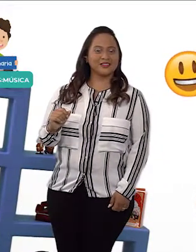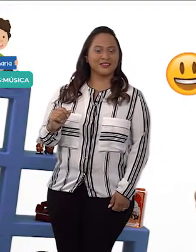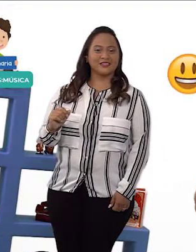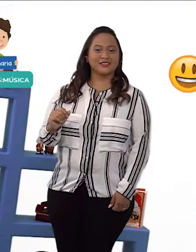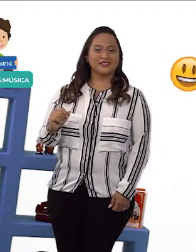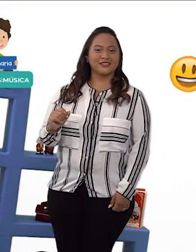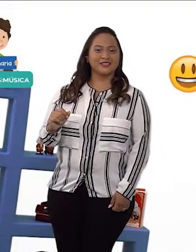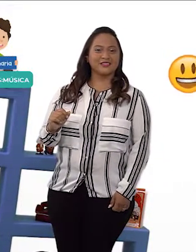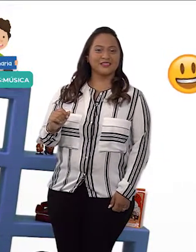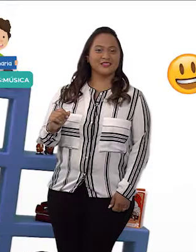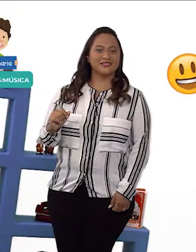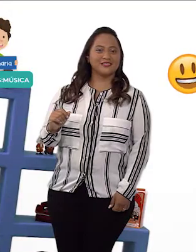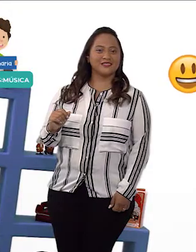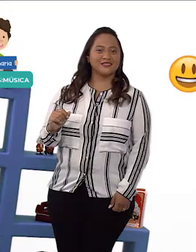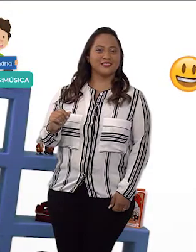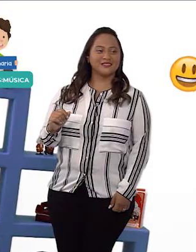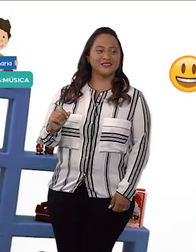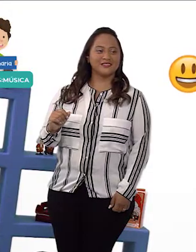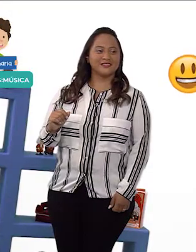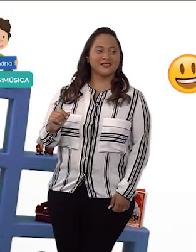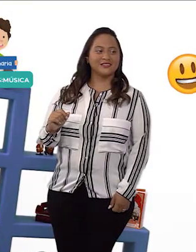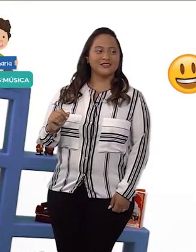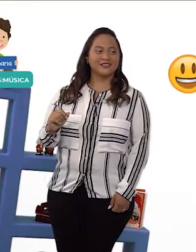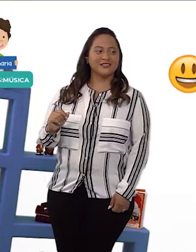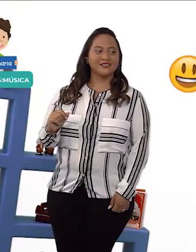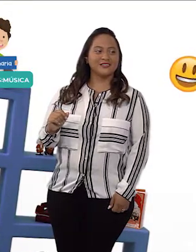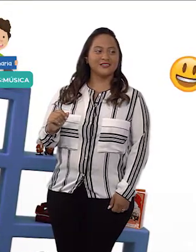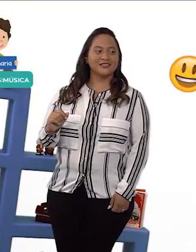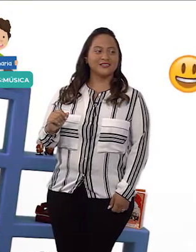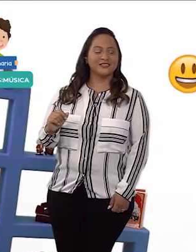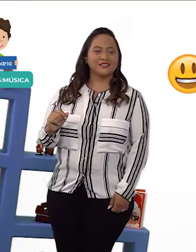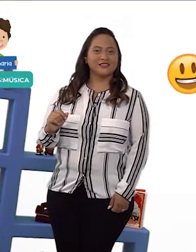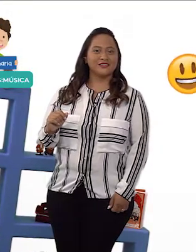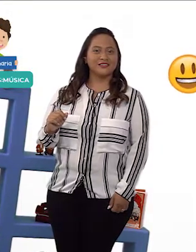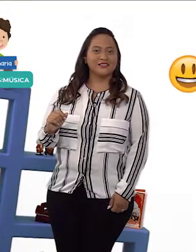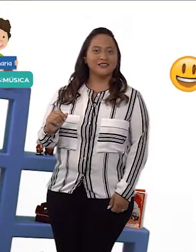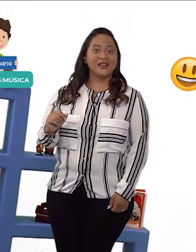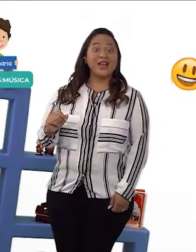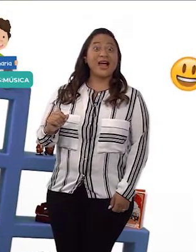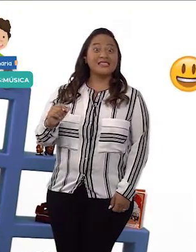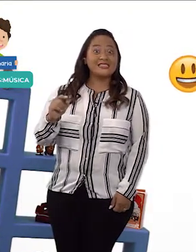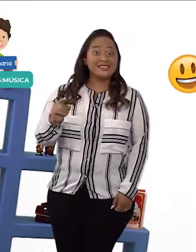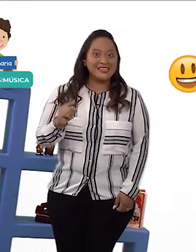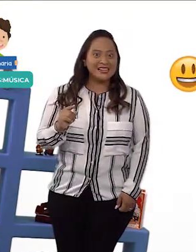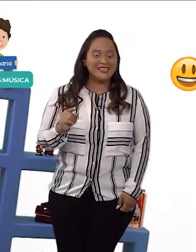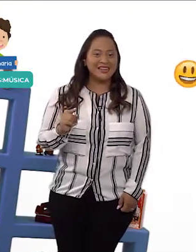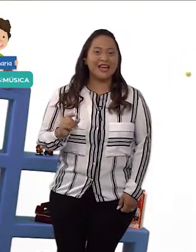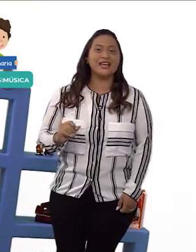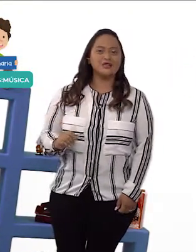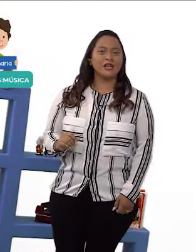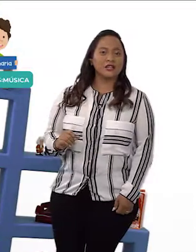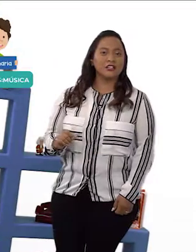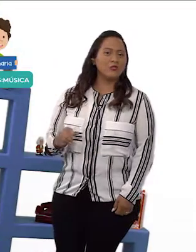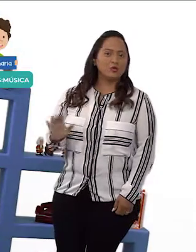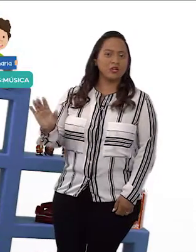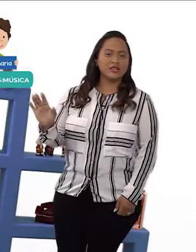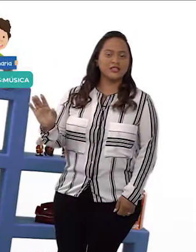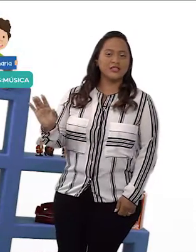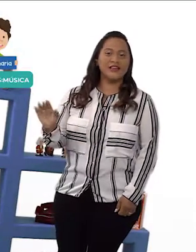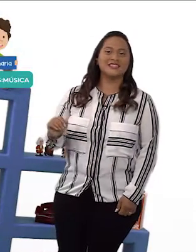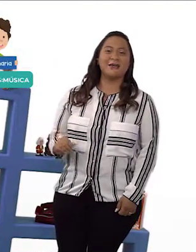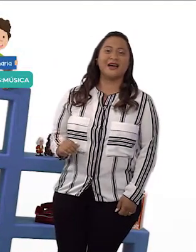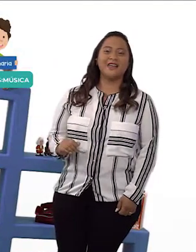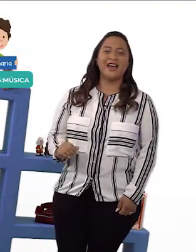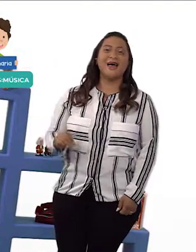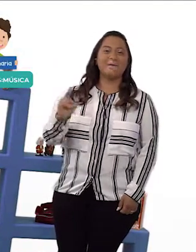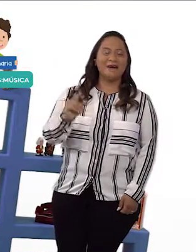Como que yo la he escuchado muchas veces con algunas agrupaciones de bandas escolares. Así es, Anita. Es una canción muy